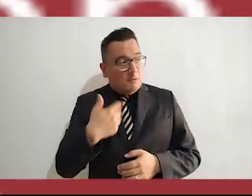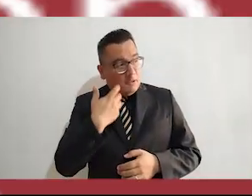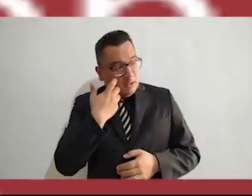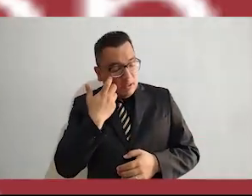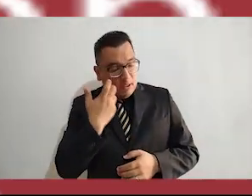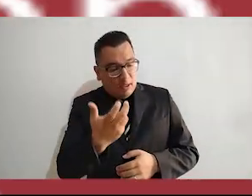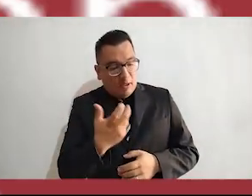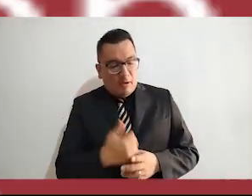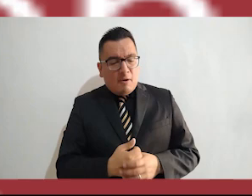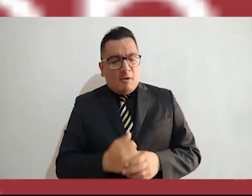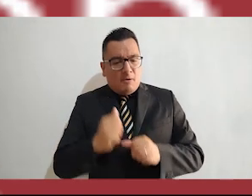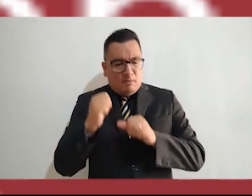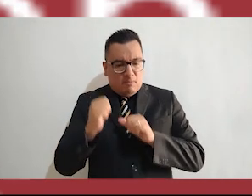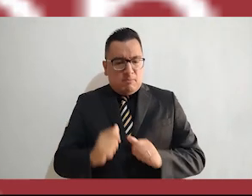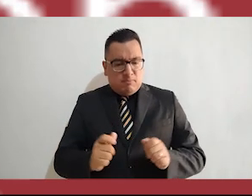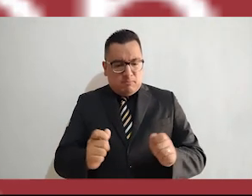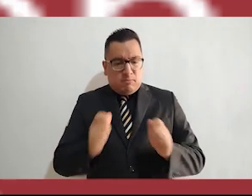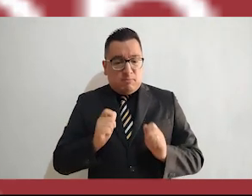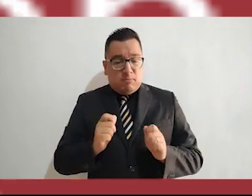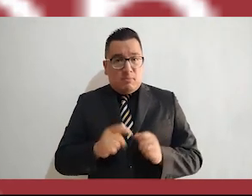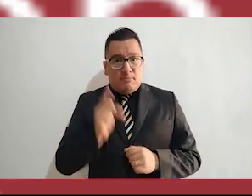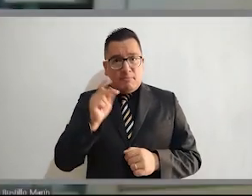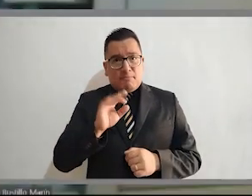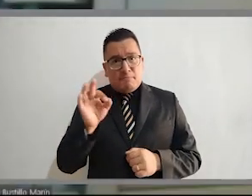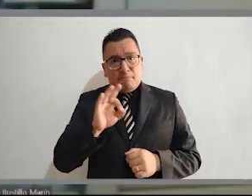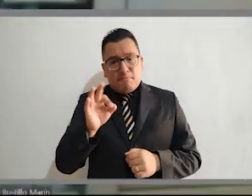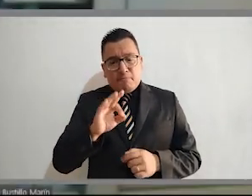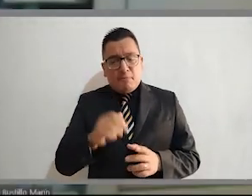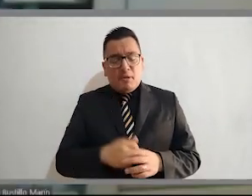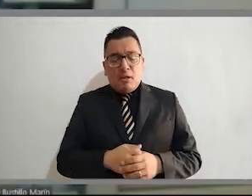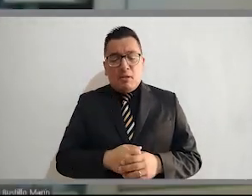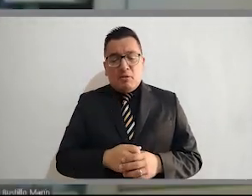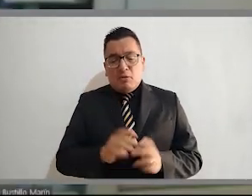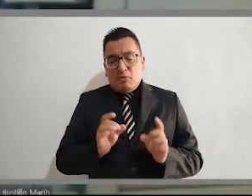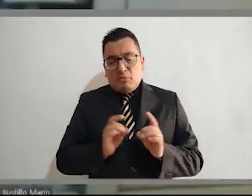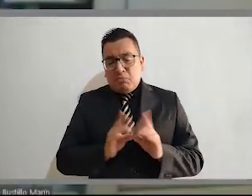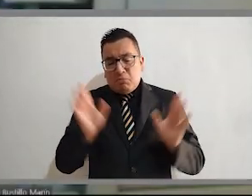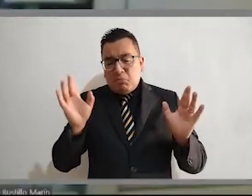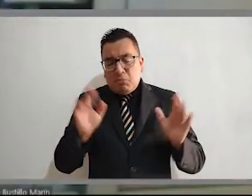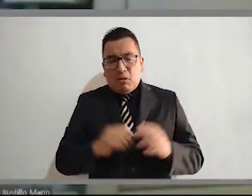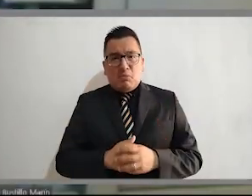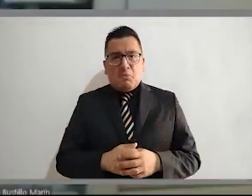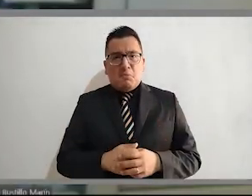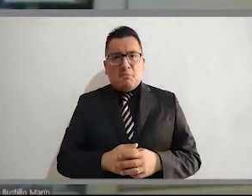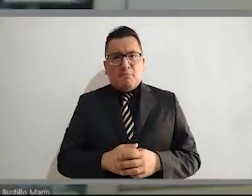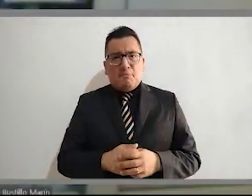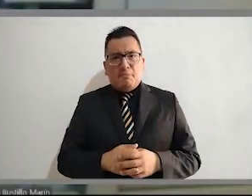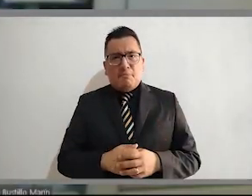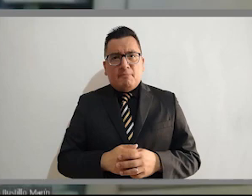público independientemente si hay una excusa que